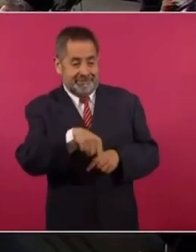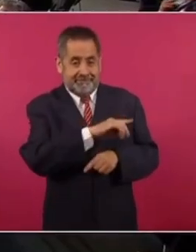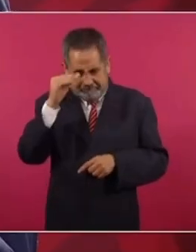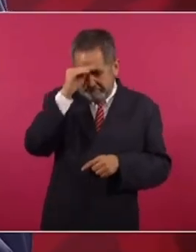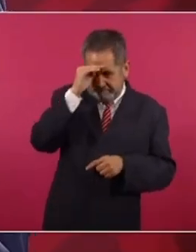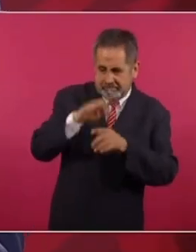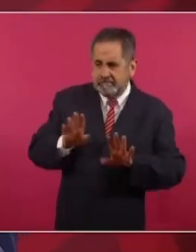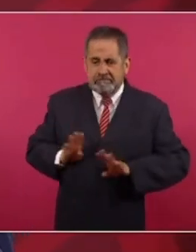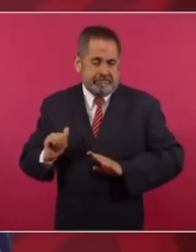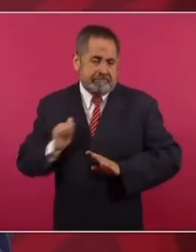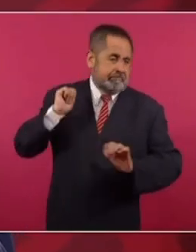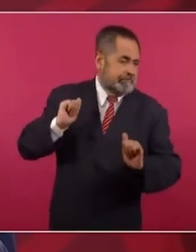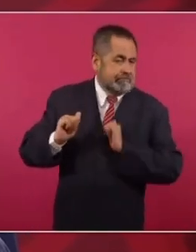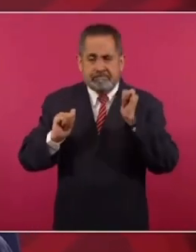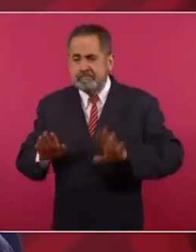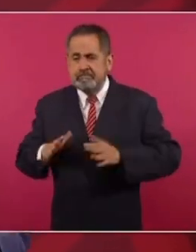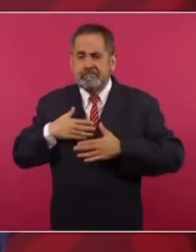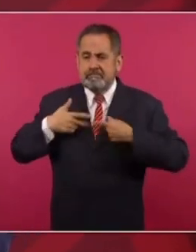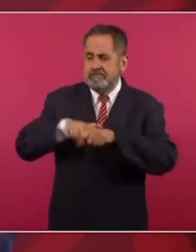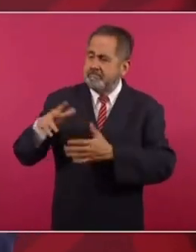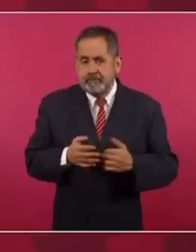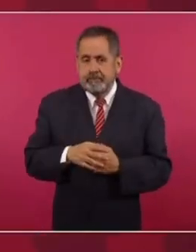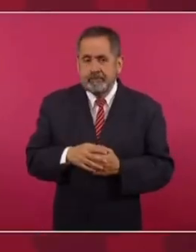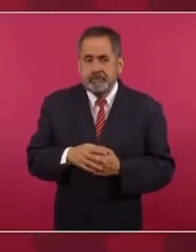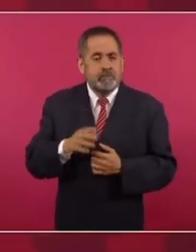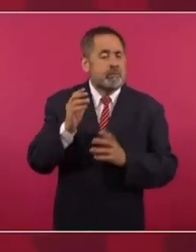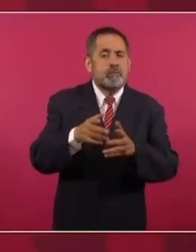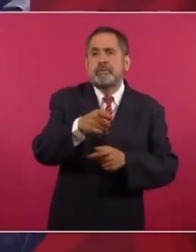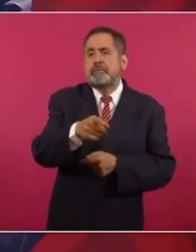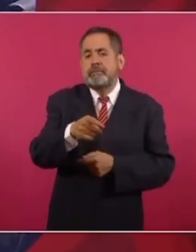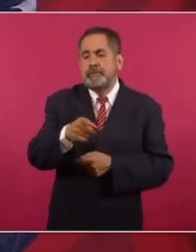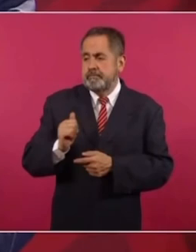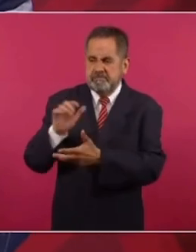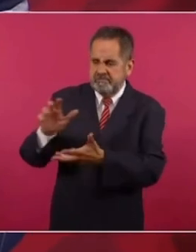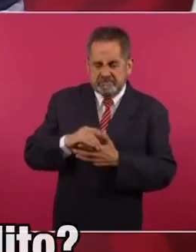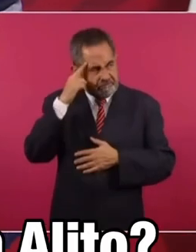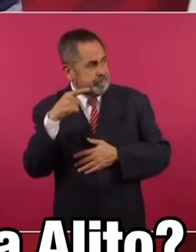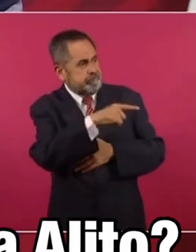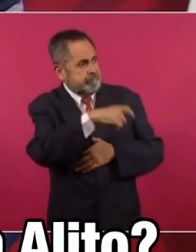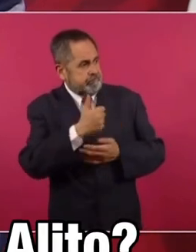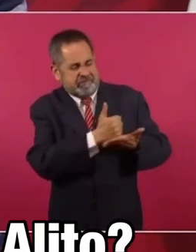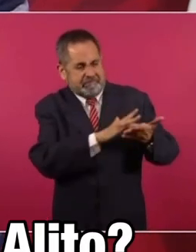pensando en beneficiarse en lo personal o en beneficiar a los de arriba.